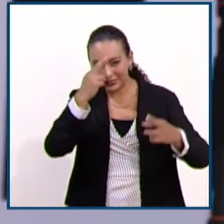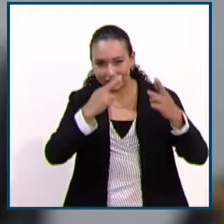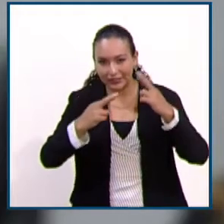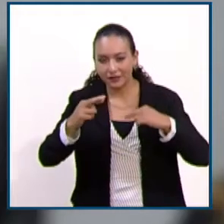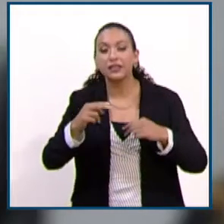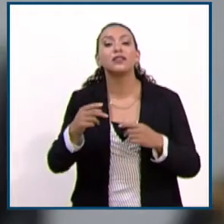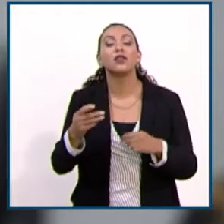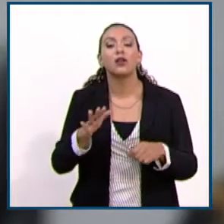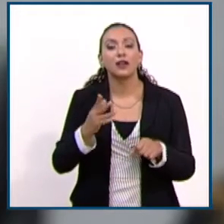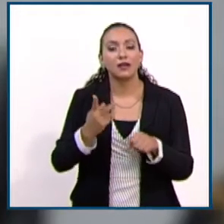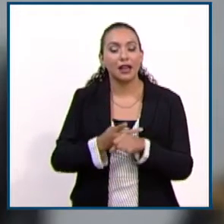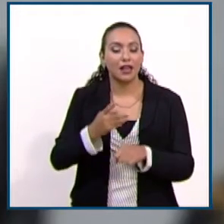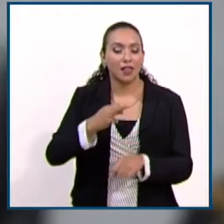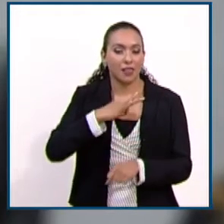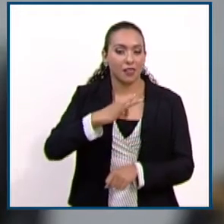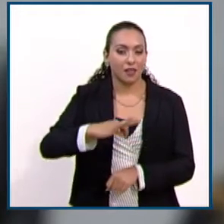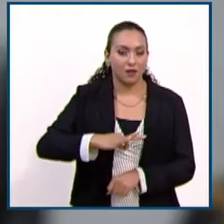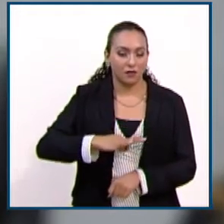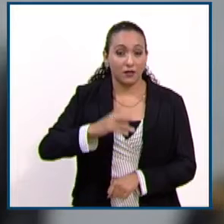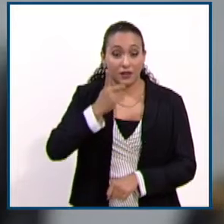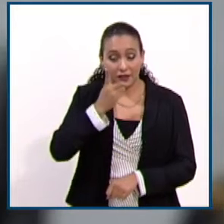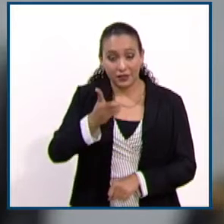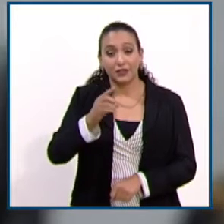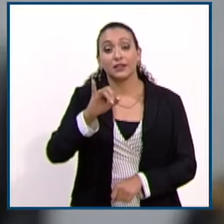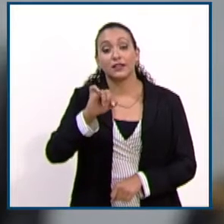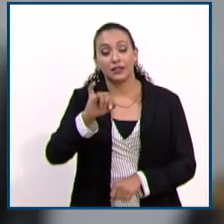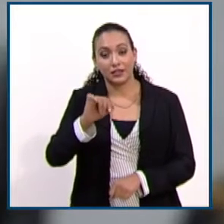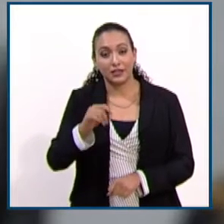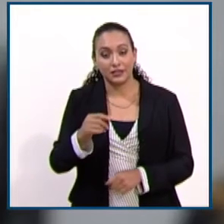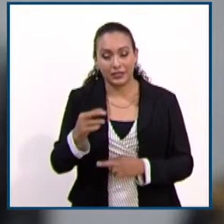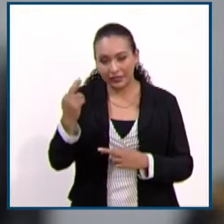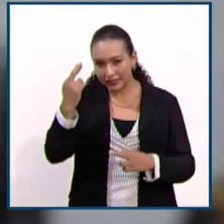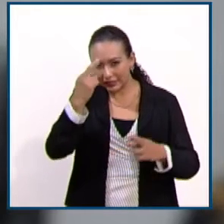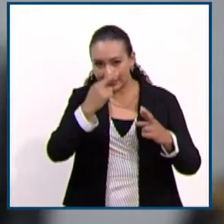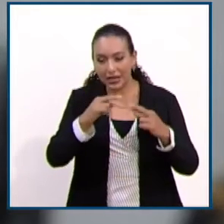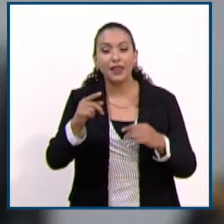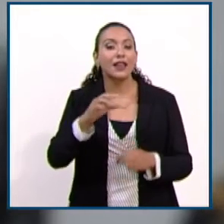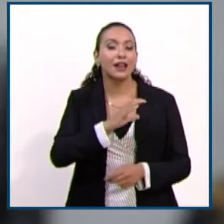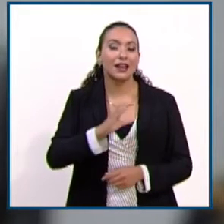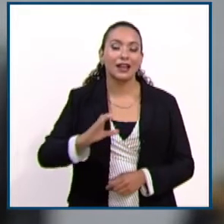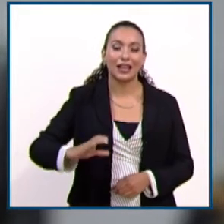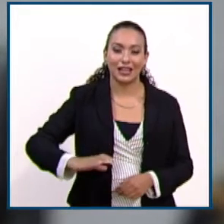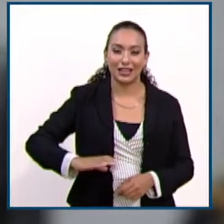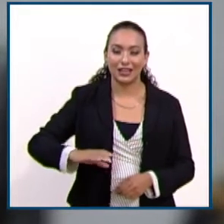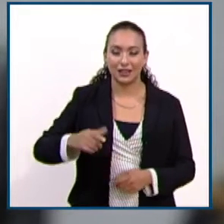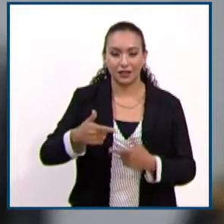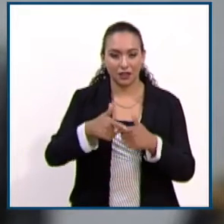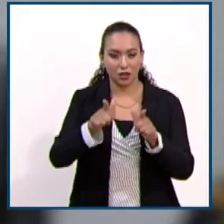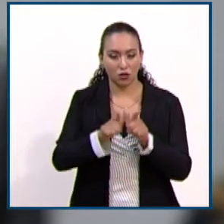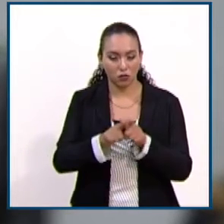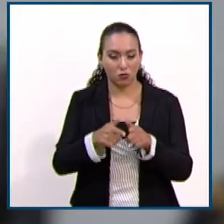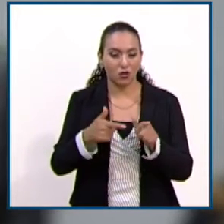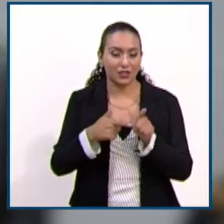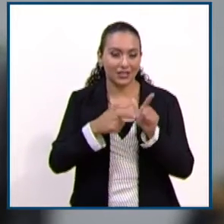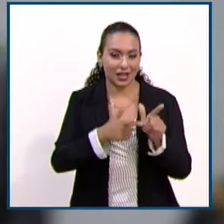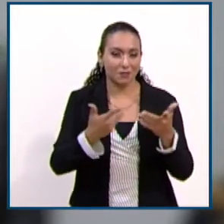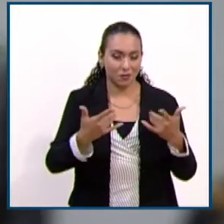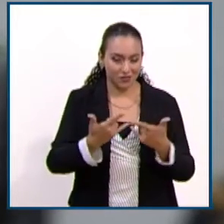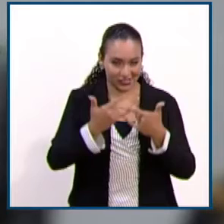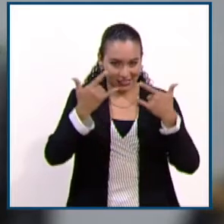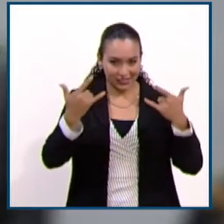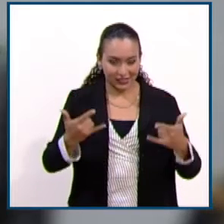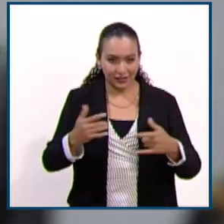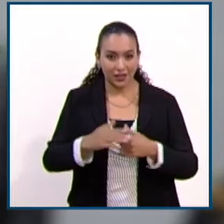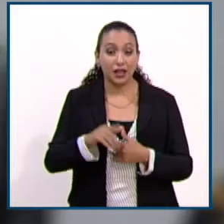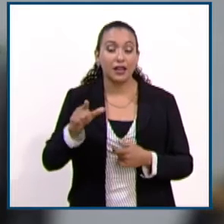Sala Regional Toluca, que confirmó la declaratoria de inelegibilidad de la candidata de la coalición Sigamos Haciendo Historia